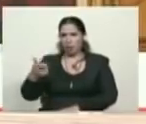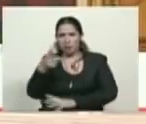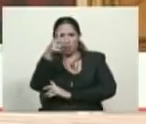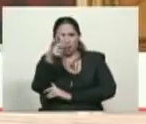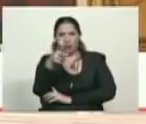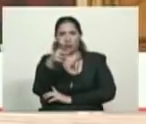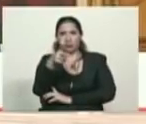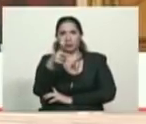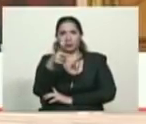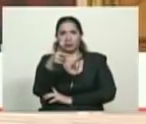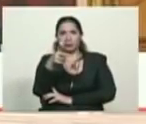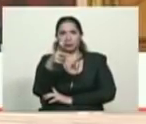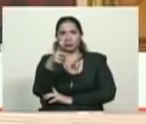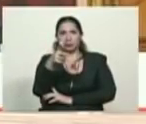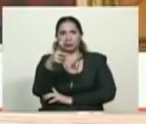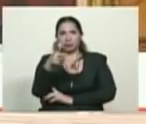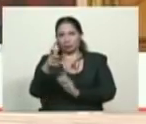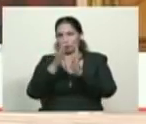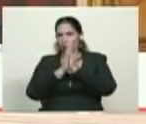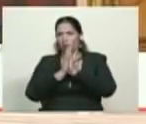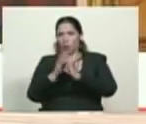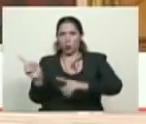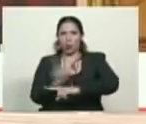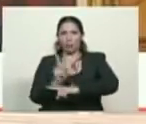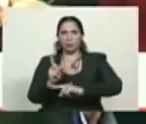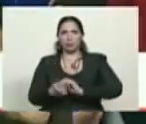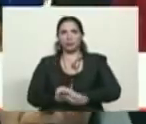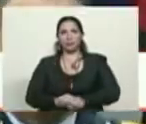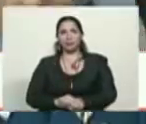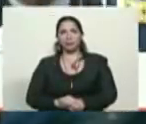las cámaras inmediatamente.